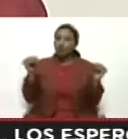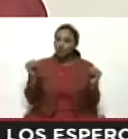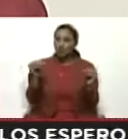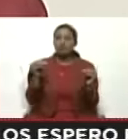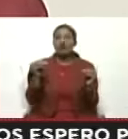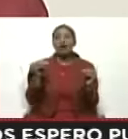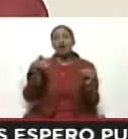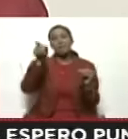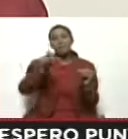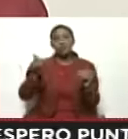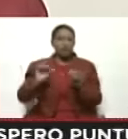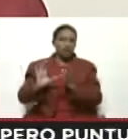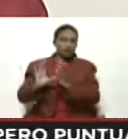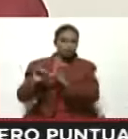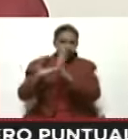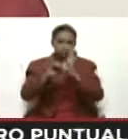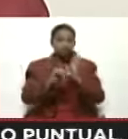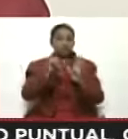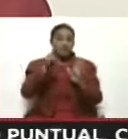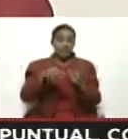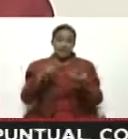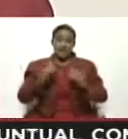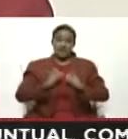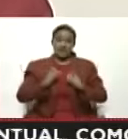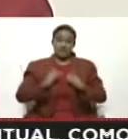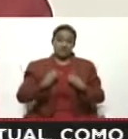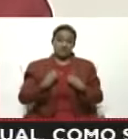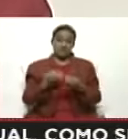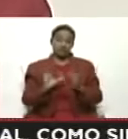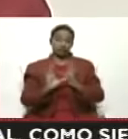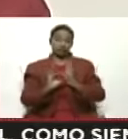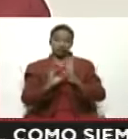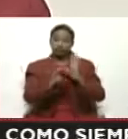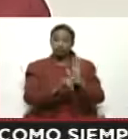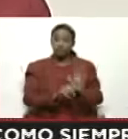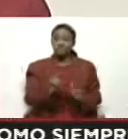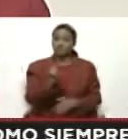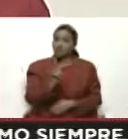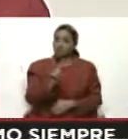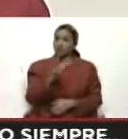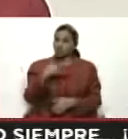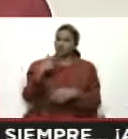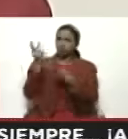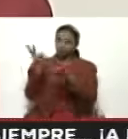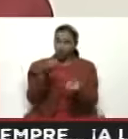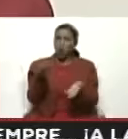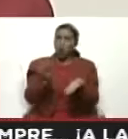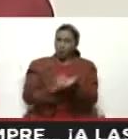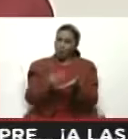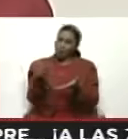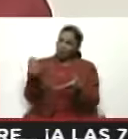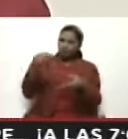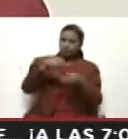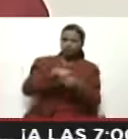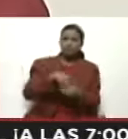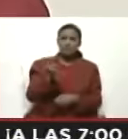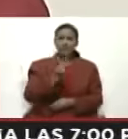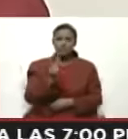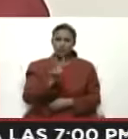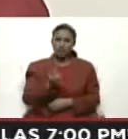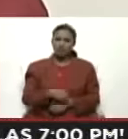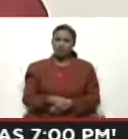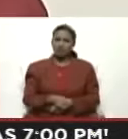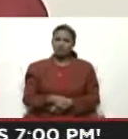Cisco, que están viviendo con la plata que se robaron. Ojalá puedan traer a todos los que han entregado